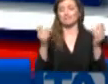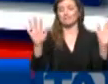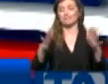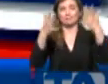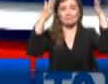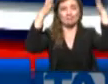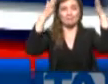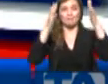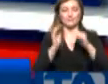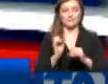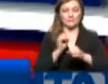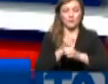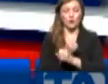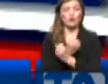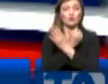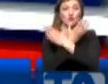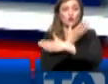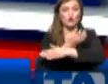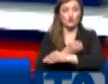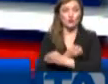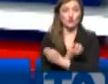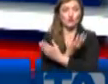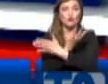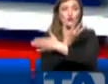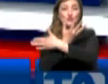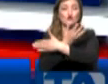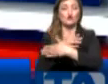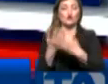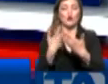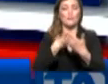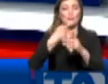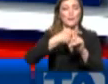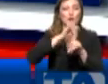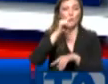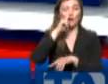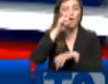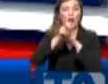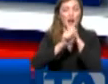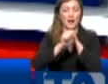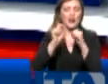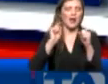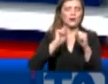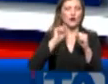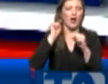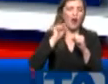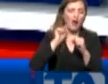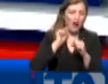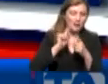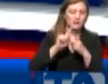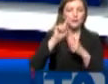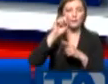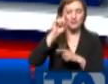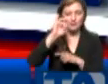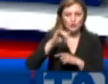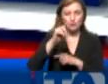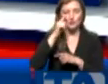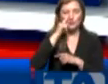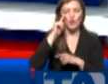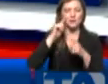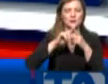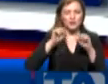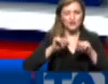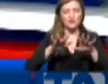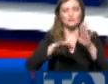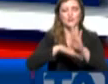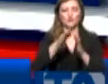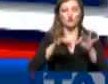Jorobadas. Este evento se realiza cada año en los meses de junio a septiembre y es uno de los más importantes del turismo